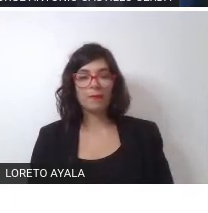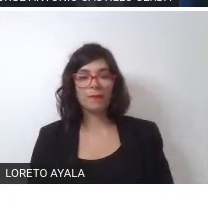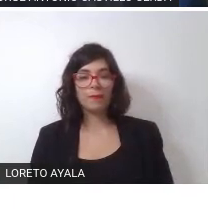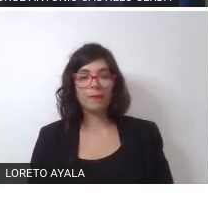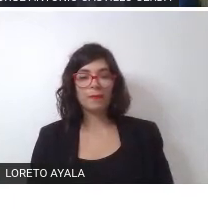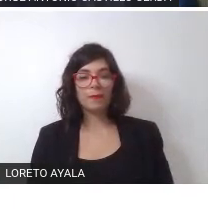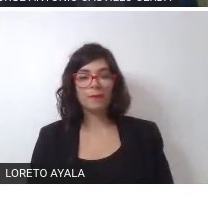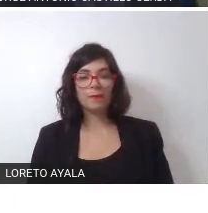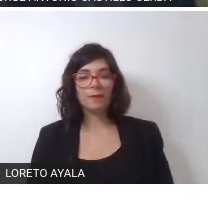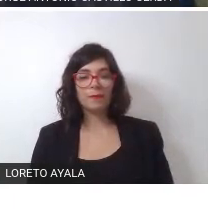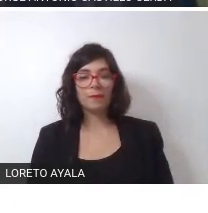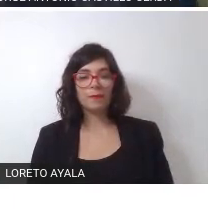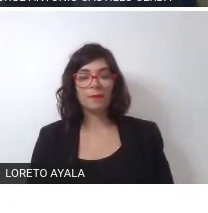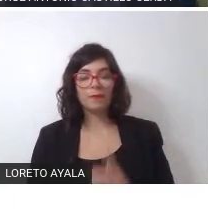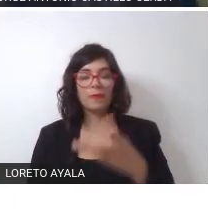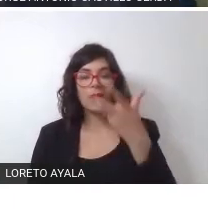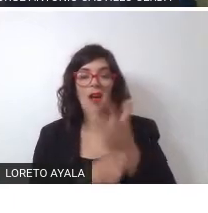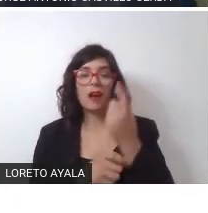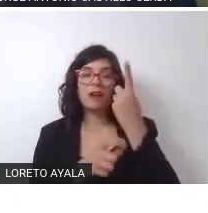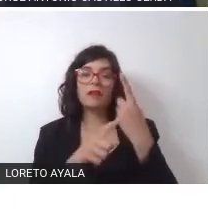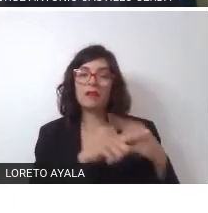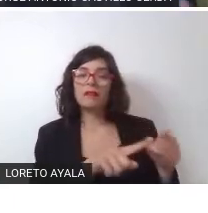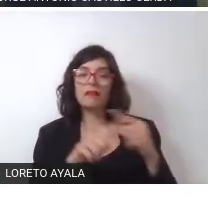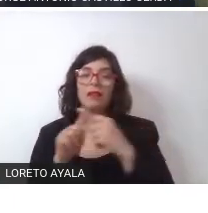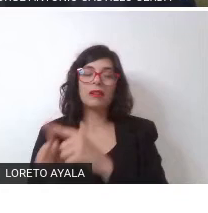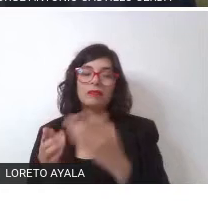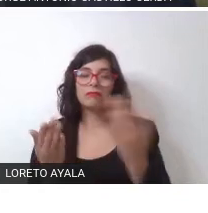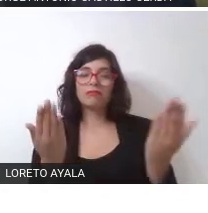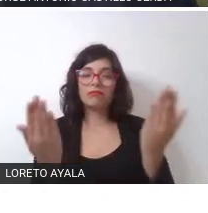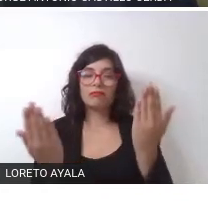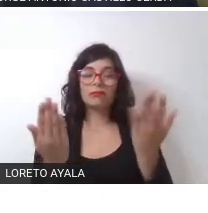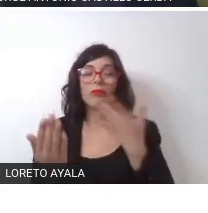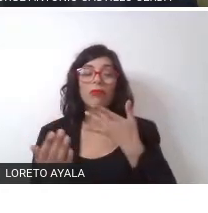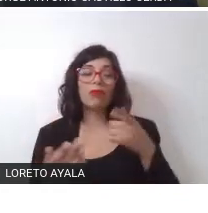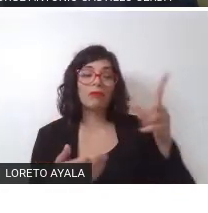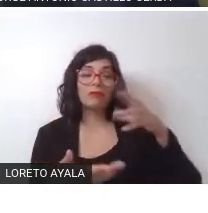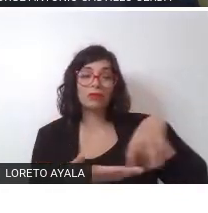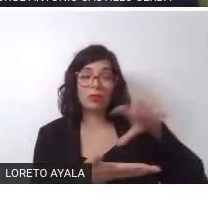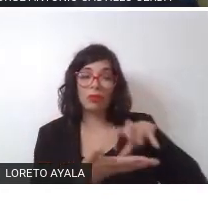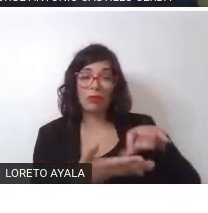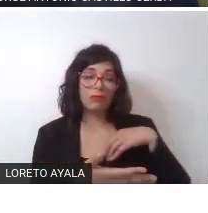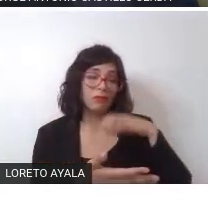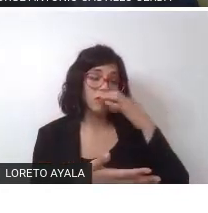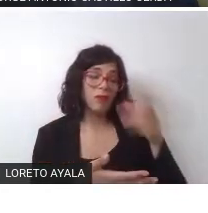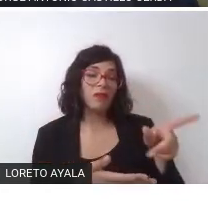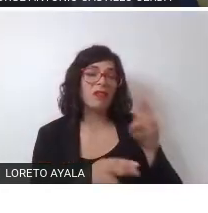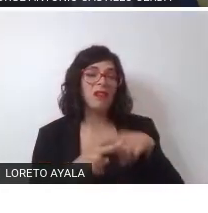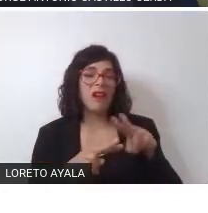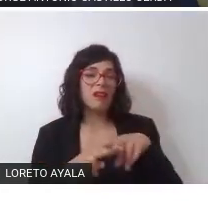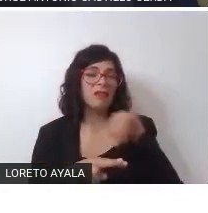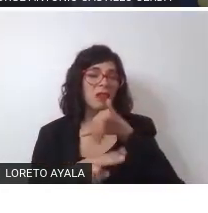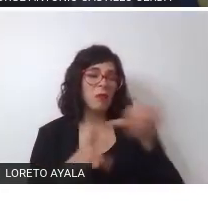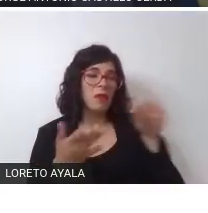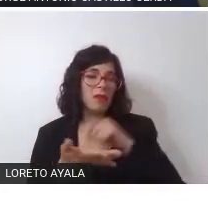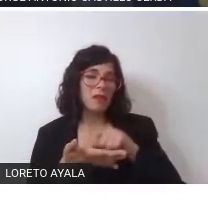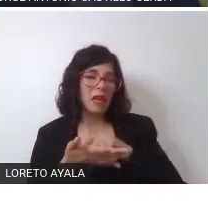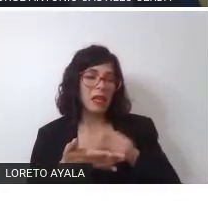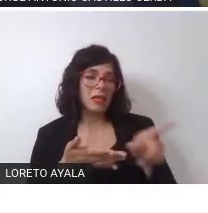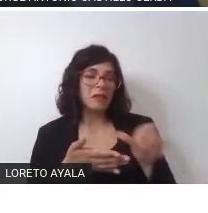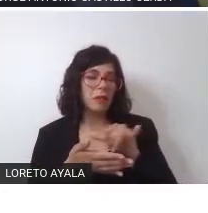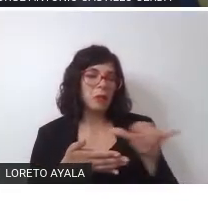yo en el mundo urbano hoy día doy la tarea y que me digan,